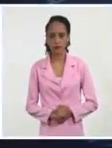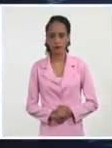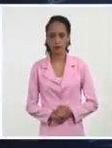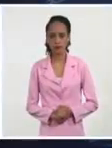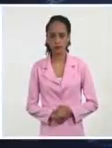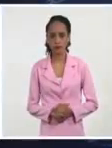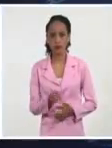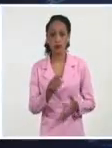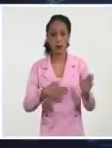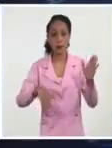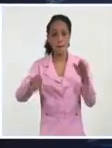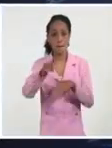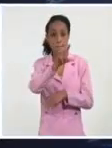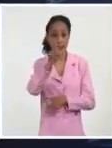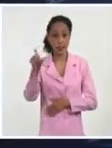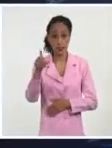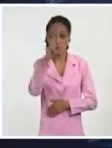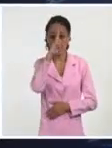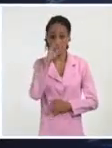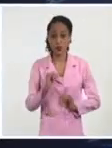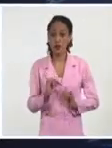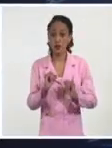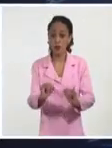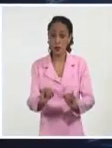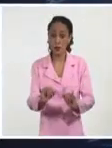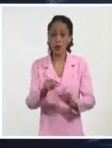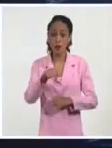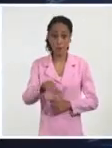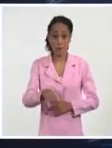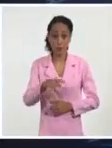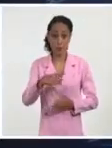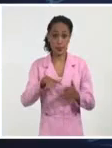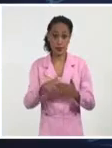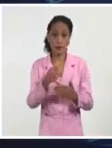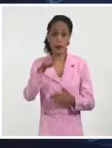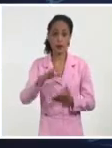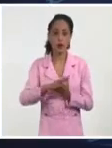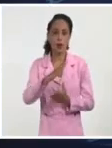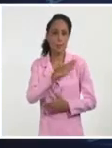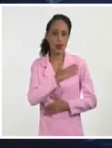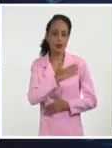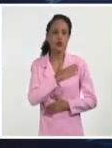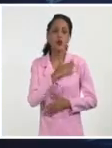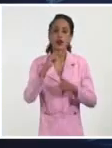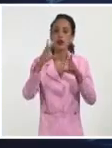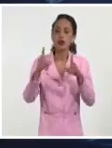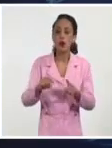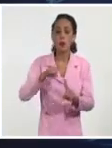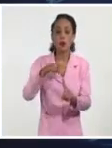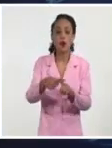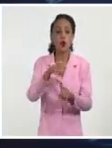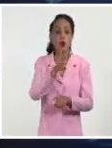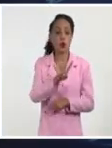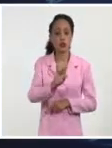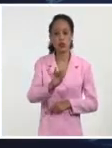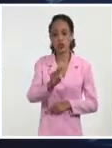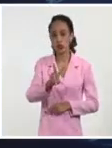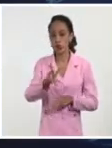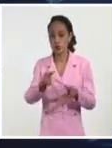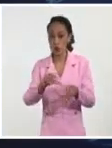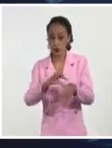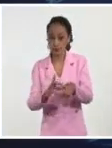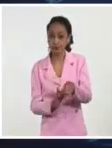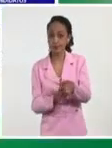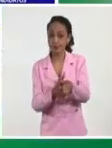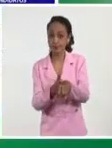El Ministerio de Salud Pública informó al cierre de este 1 de marzo el resultado positivo de 472 nuevos casos confirmados a